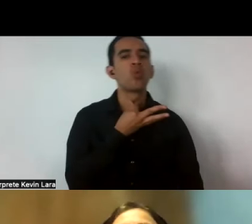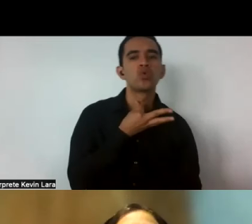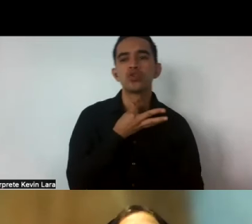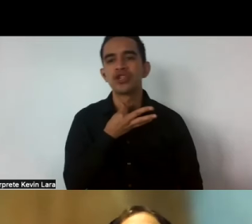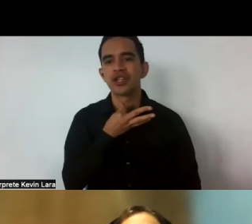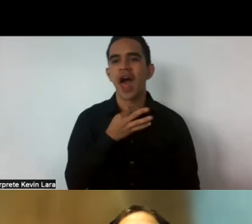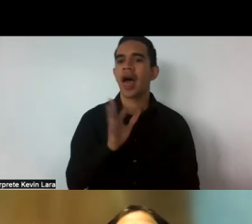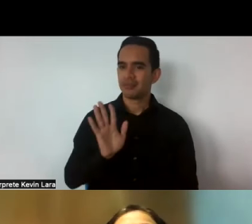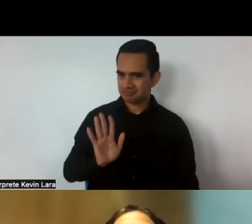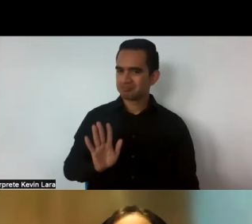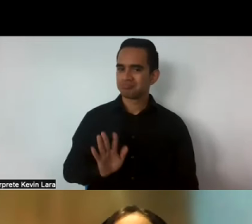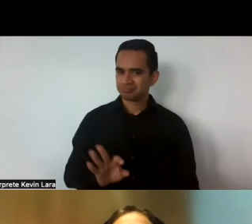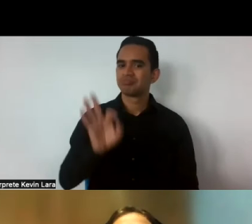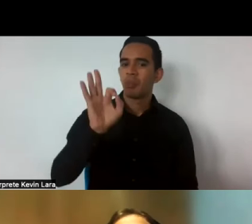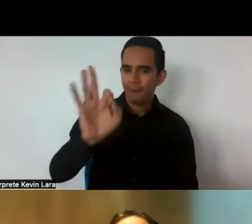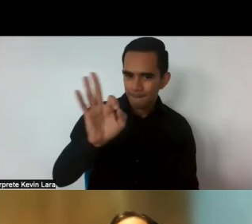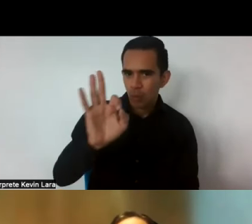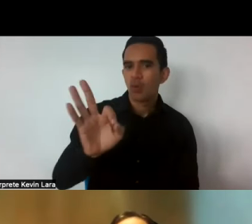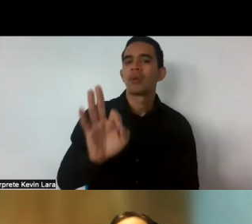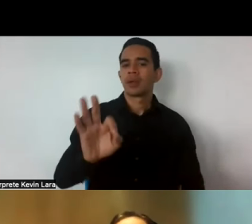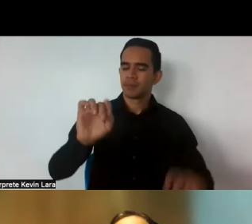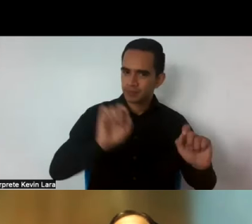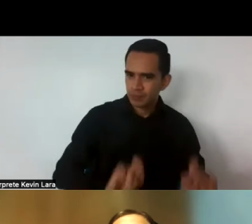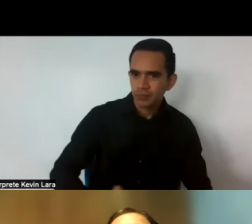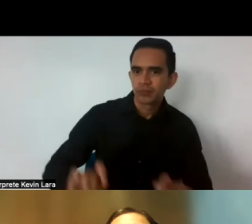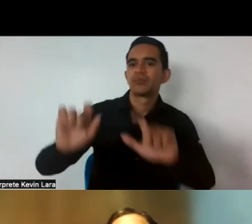viendo imágenes. Vamos a estar viendo varias imágenes.